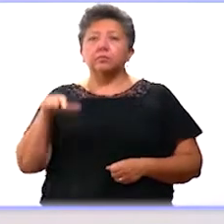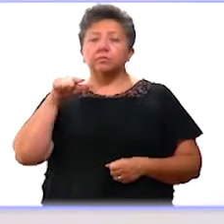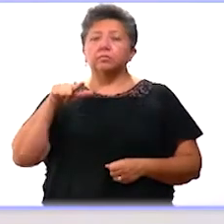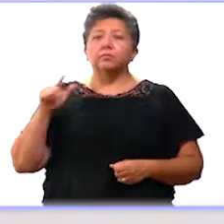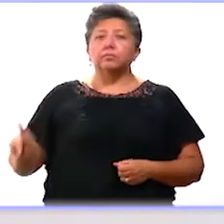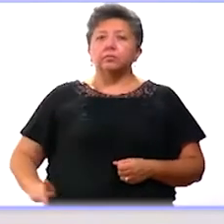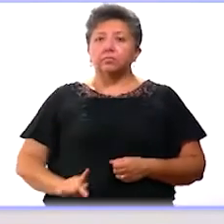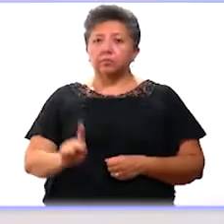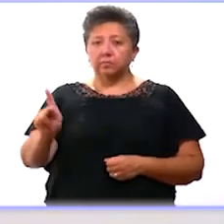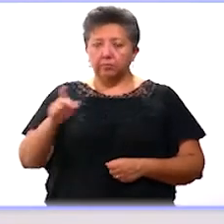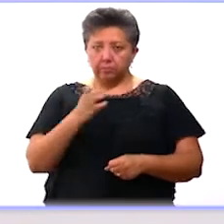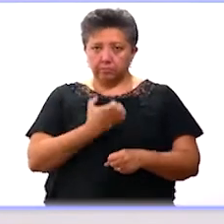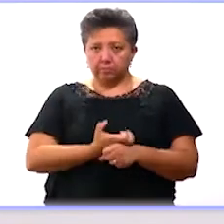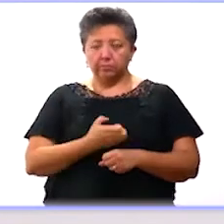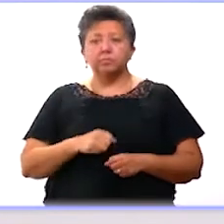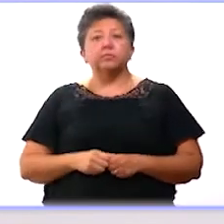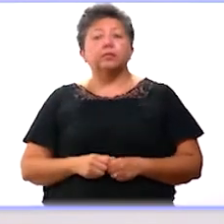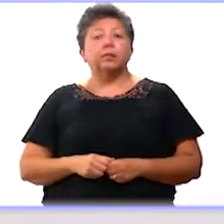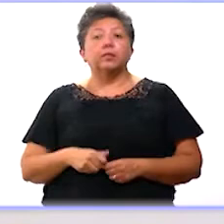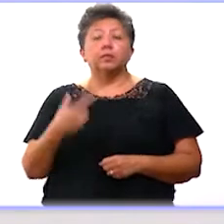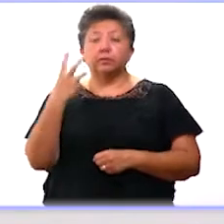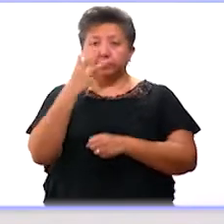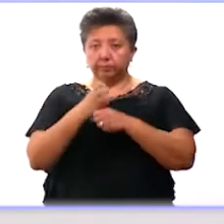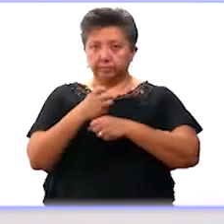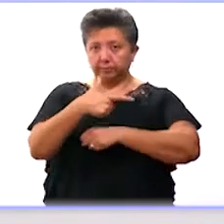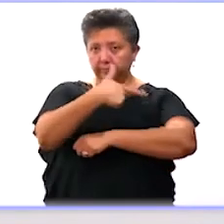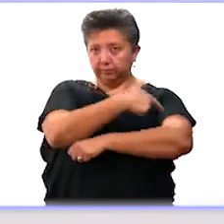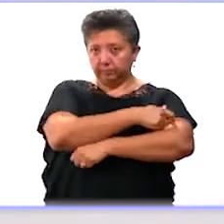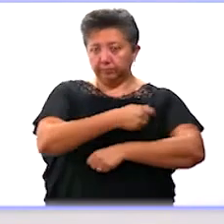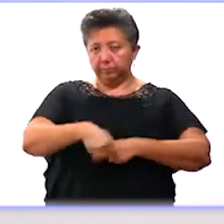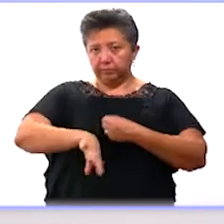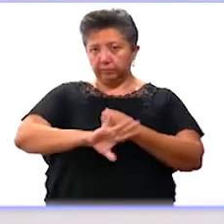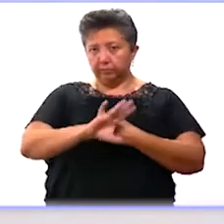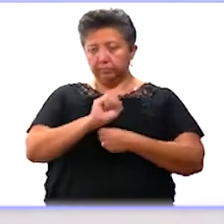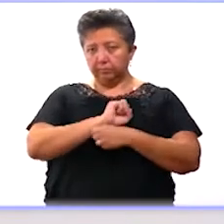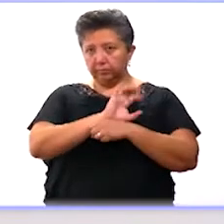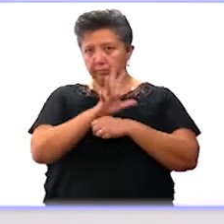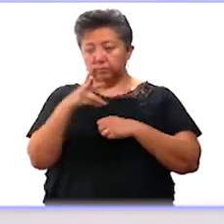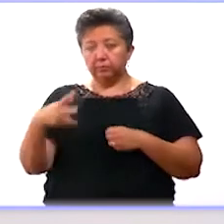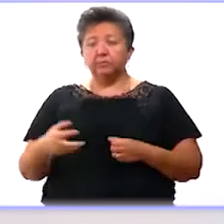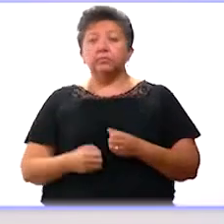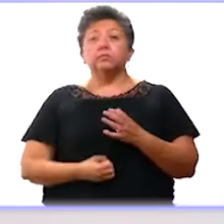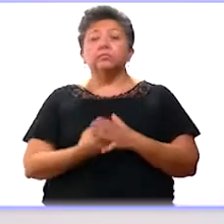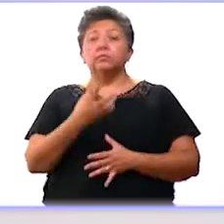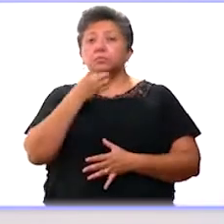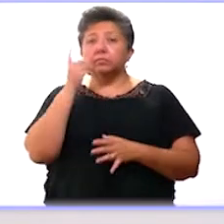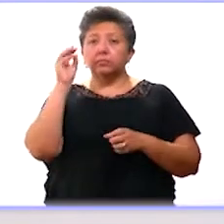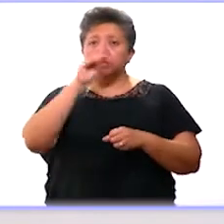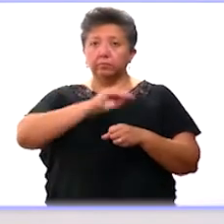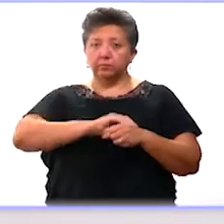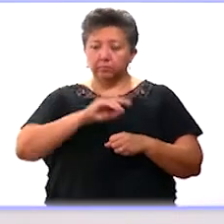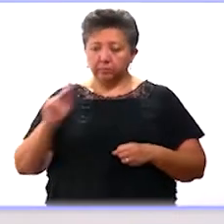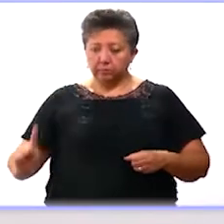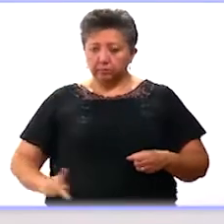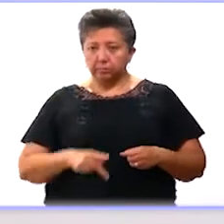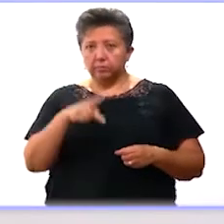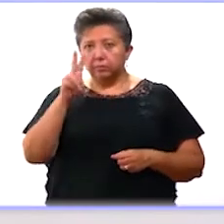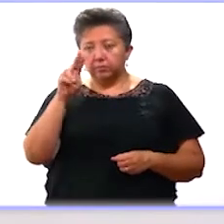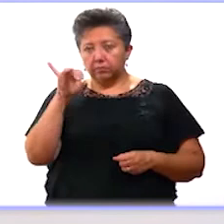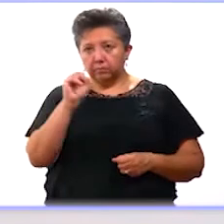17 municipios del interior del estado, estarán recibiendo su refuerzo contra el coronavirus. En esta nueva fase están incluidos los municipios de